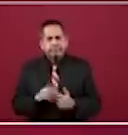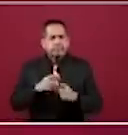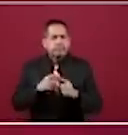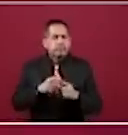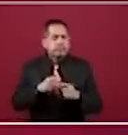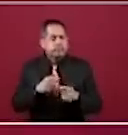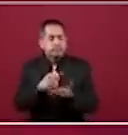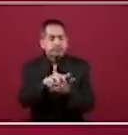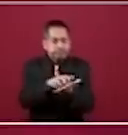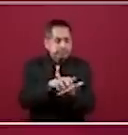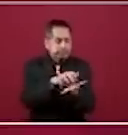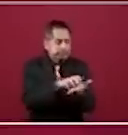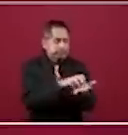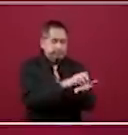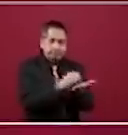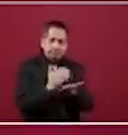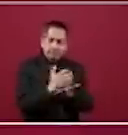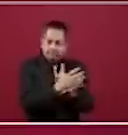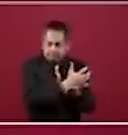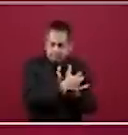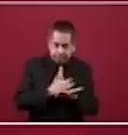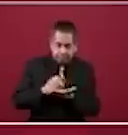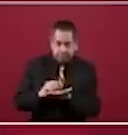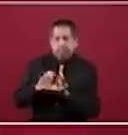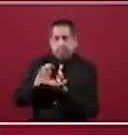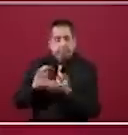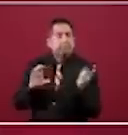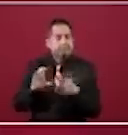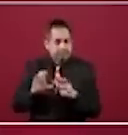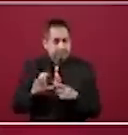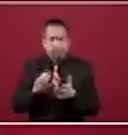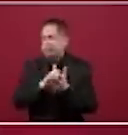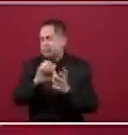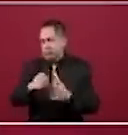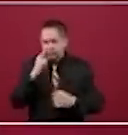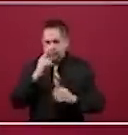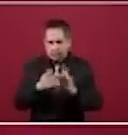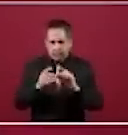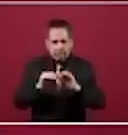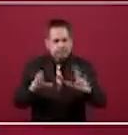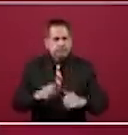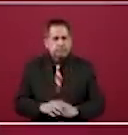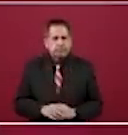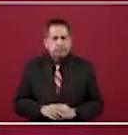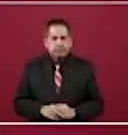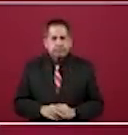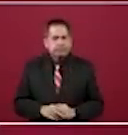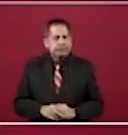ahorros que se están consiguiendo. Por ejemplo, se hablaba